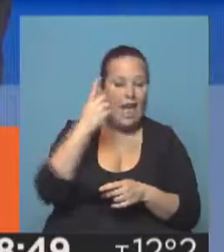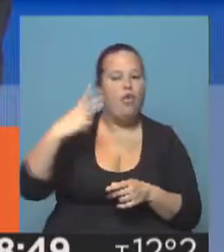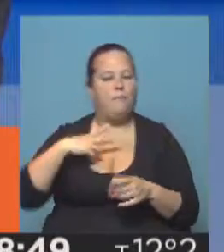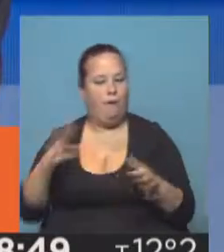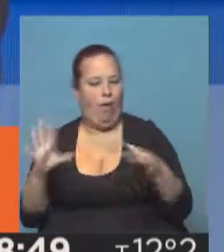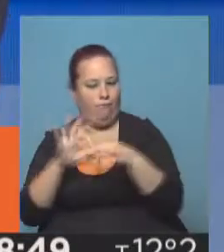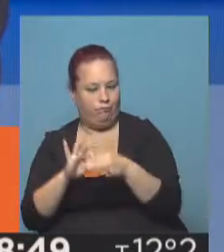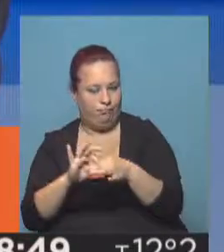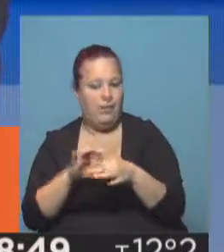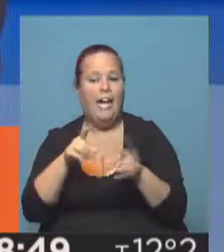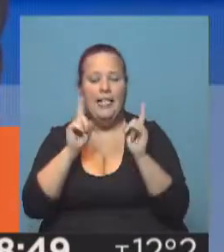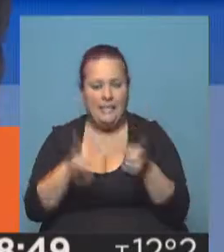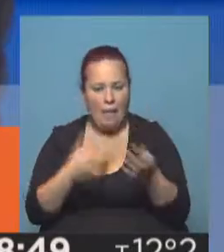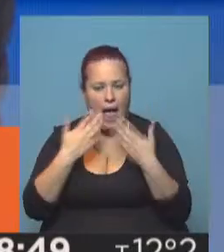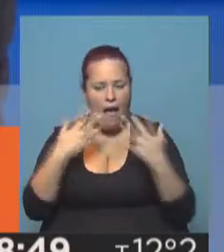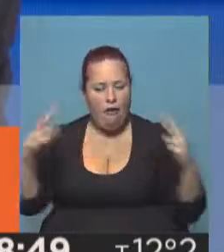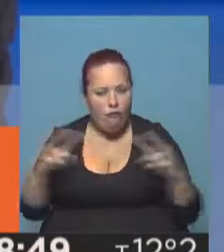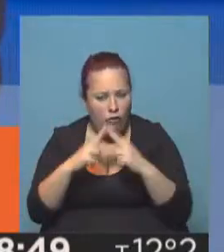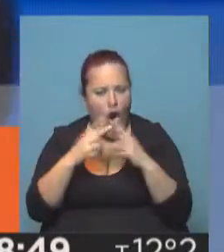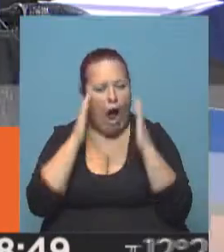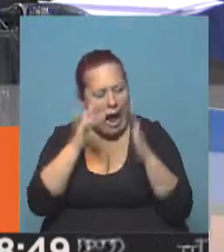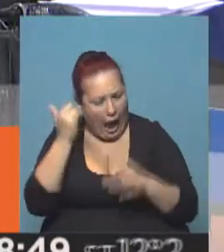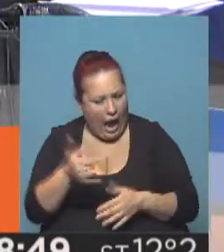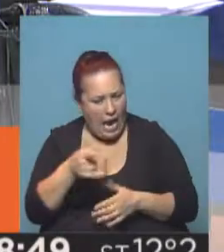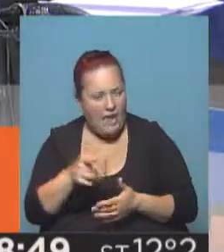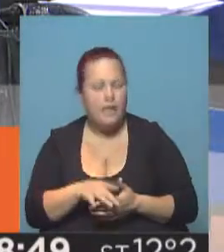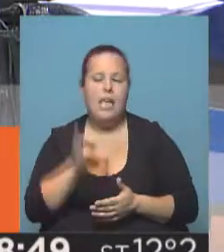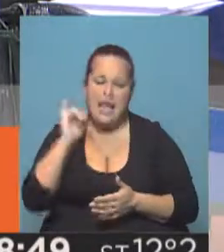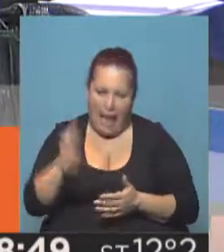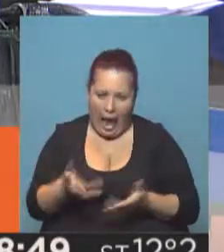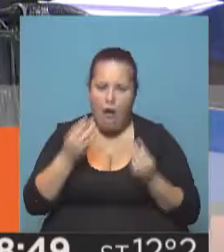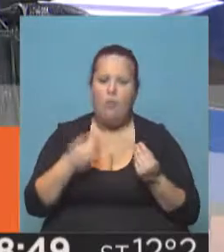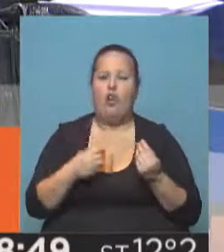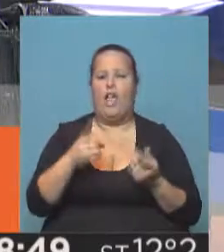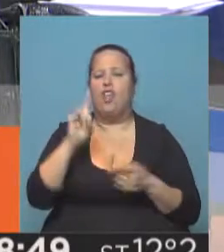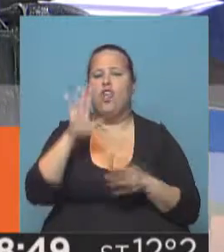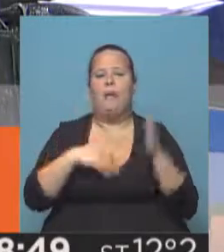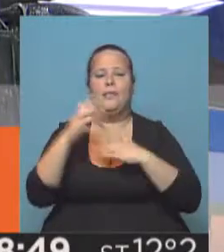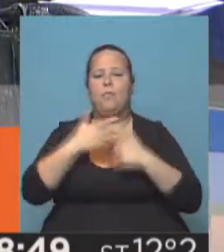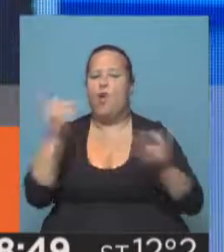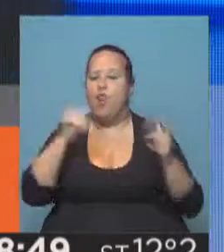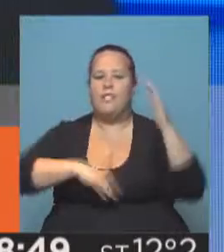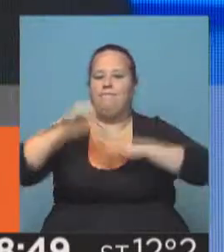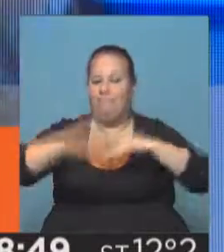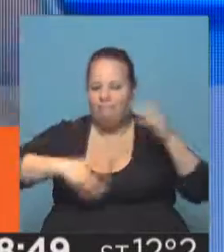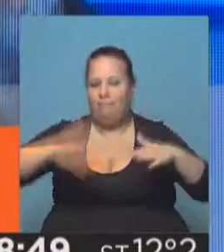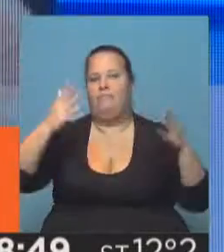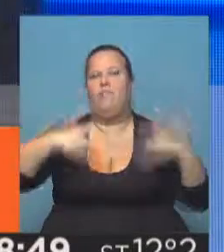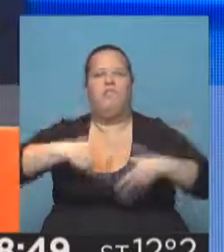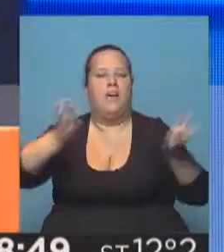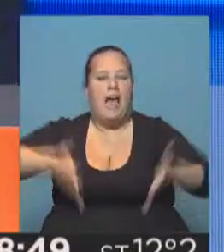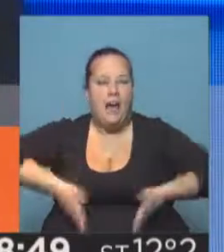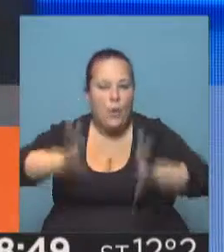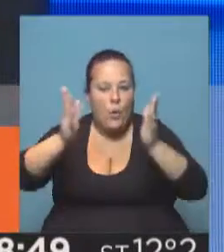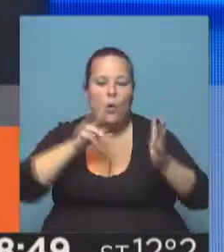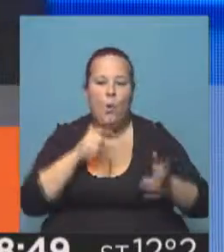privado. ¿De esto también se habló en el foro? ¿Se le presta mucha atención a esto? Sí, porque es más que obra pública, se habla de infraestructura claro. Vial,